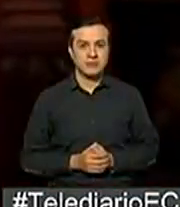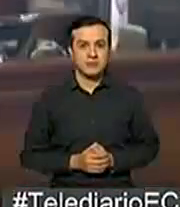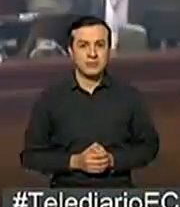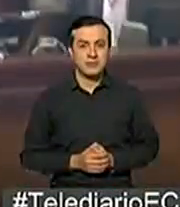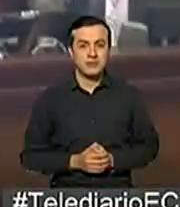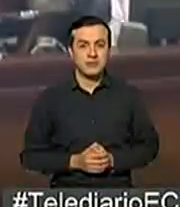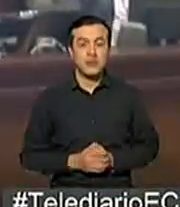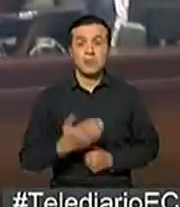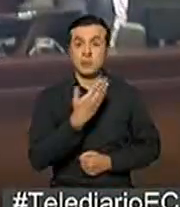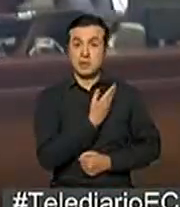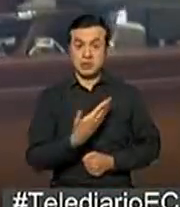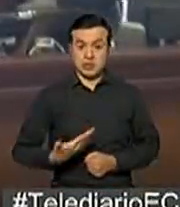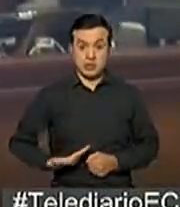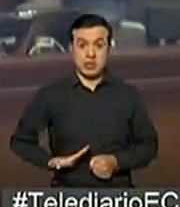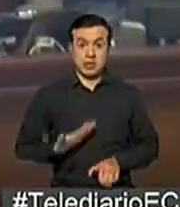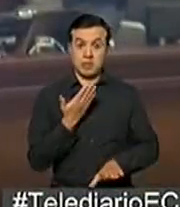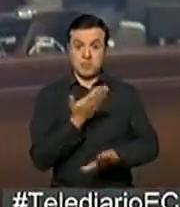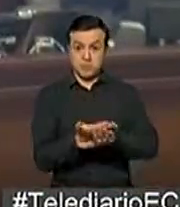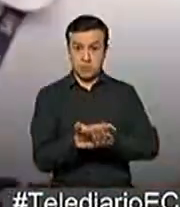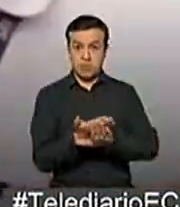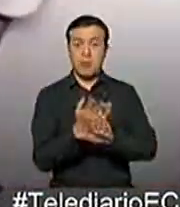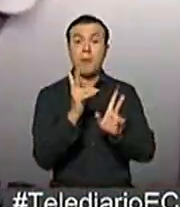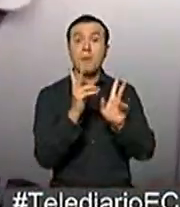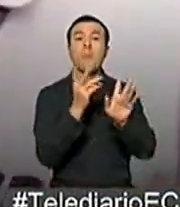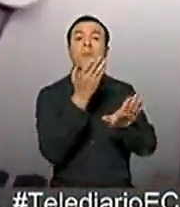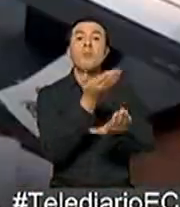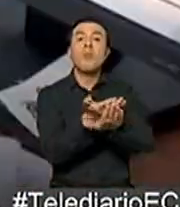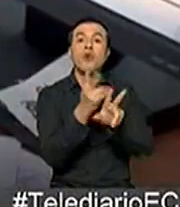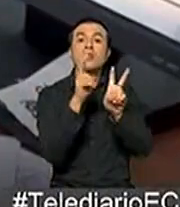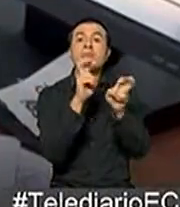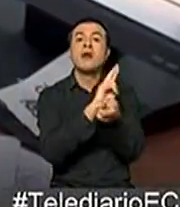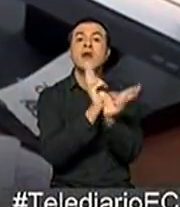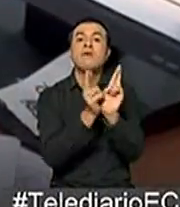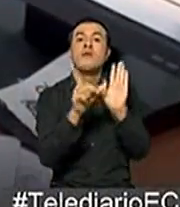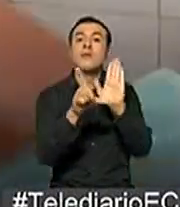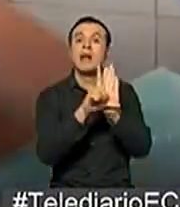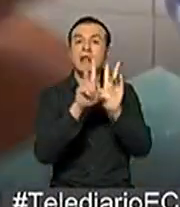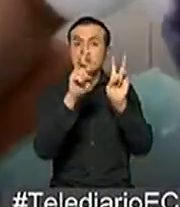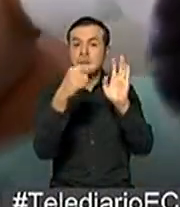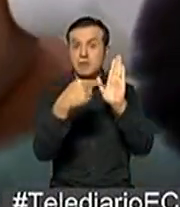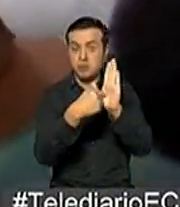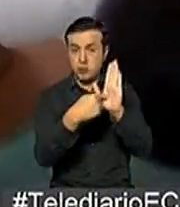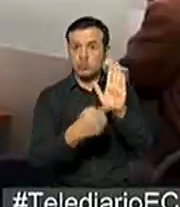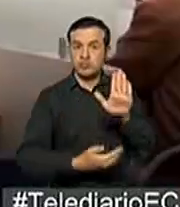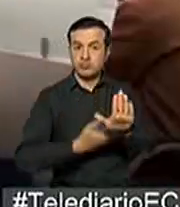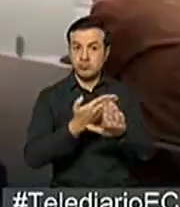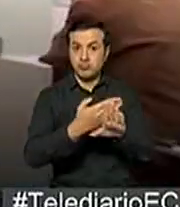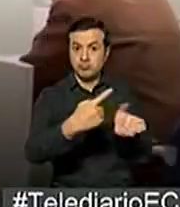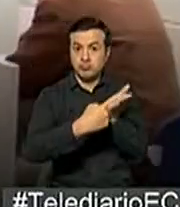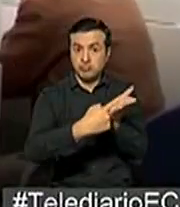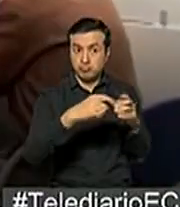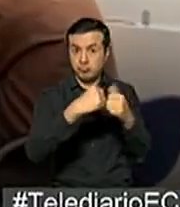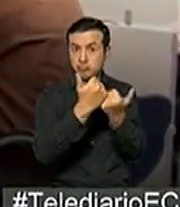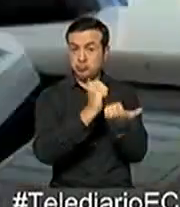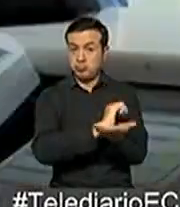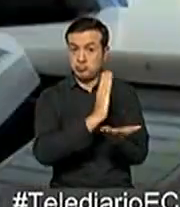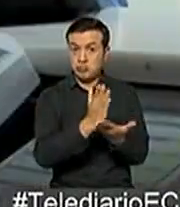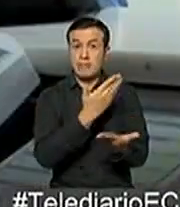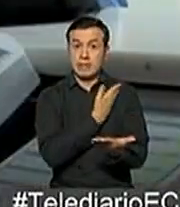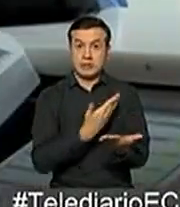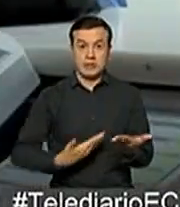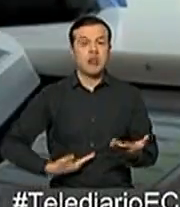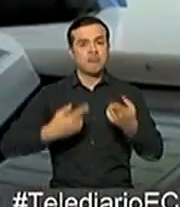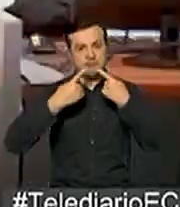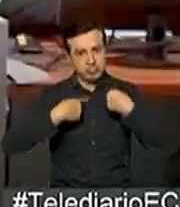el poder ejecutivo remitirá a la asamblea su planteamiento de reforma tributaria para su respectivo análisis el jefe de estado en cadena nacional